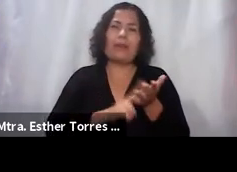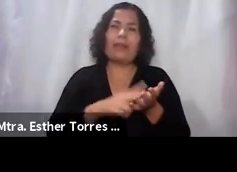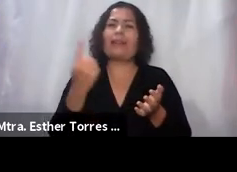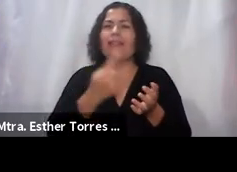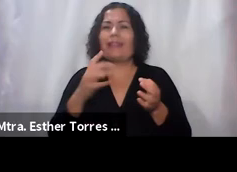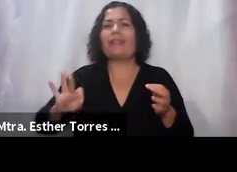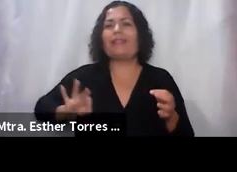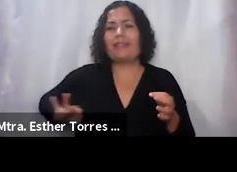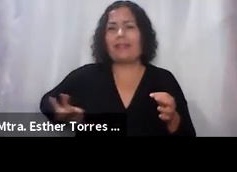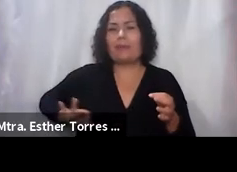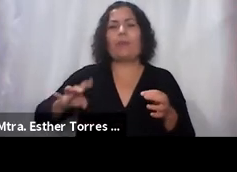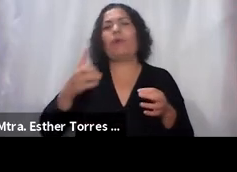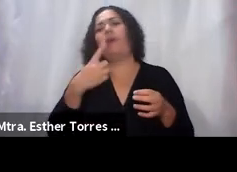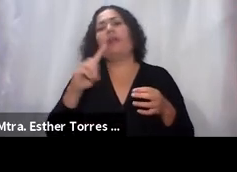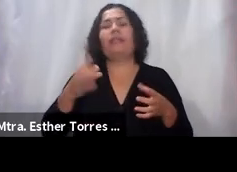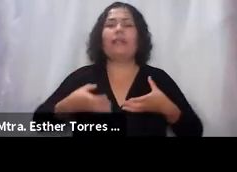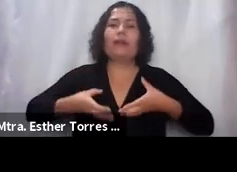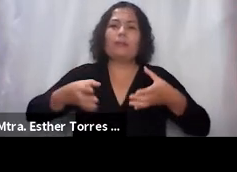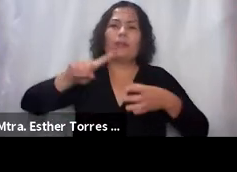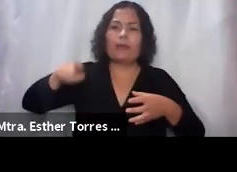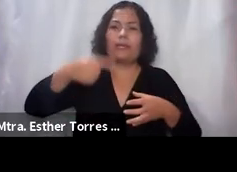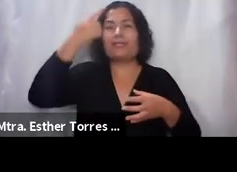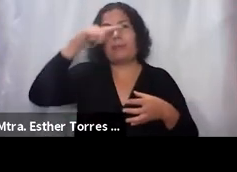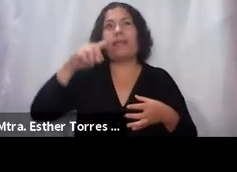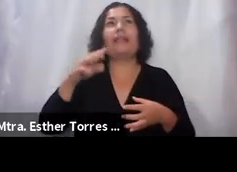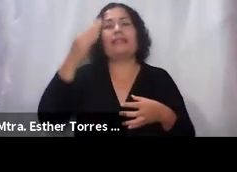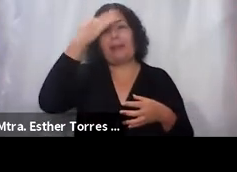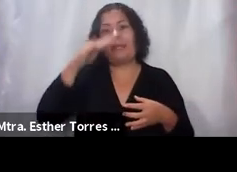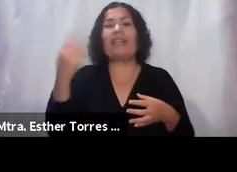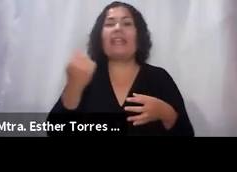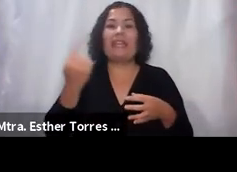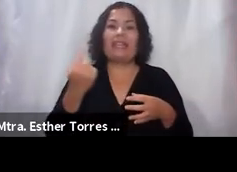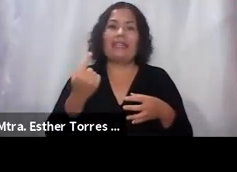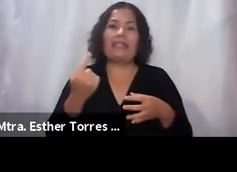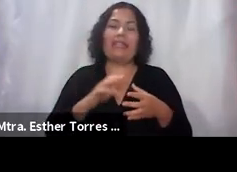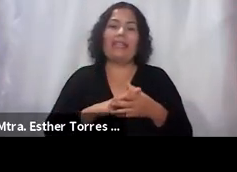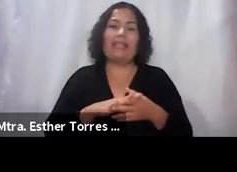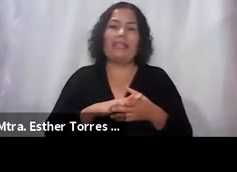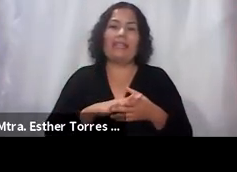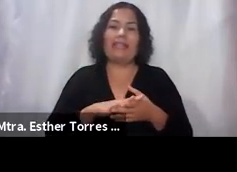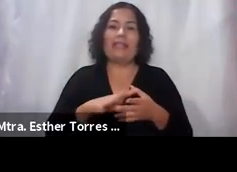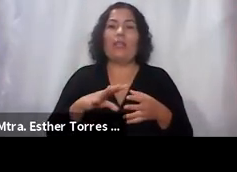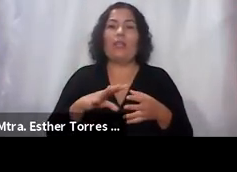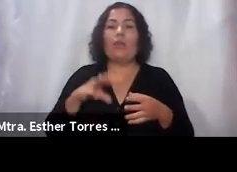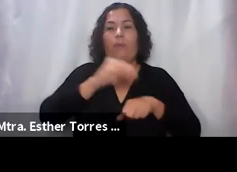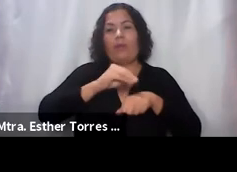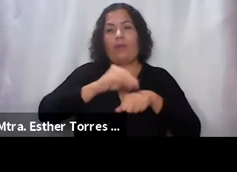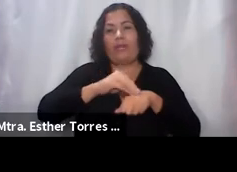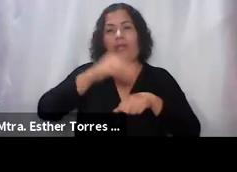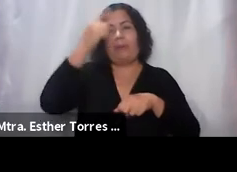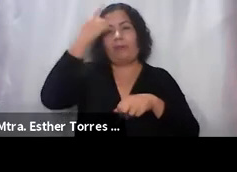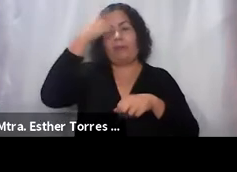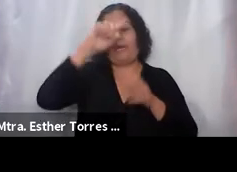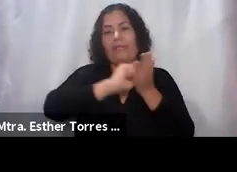de dispositivo vamos a poner entre estos carriles. Y el tema de educación vial. Aquí podemos